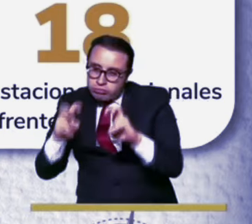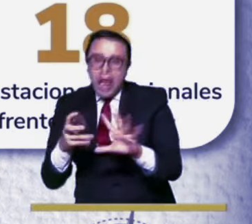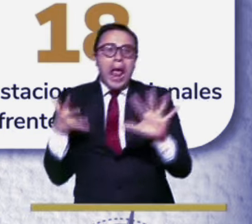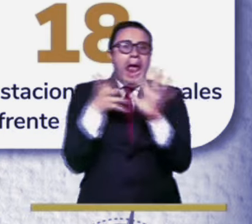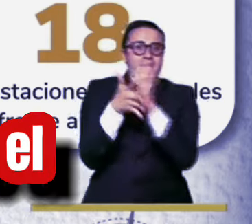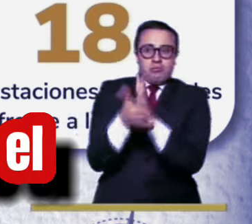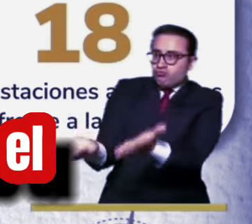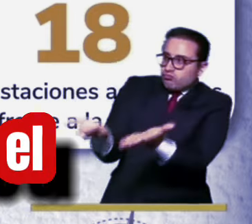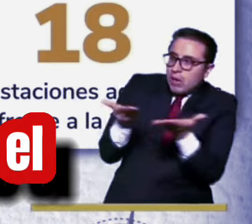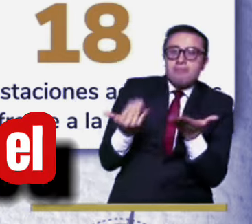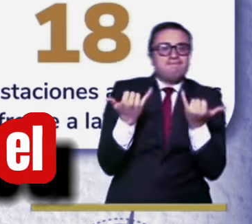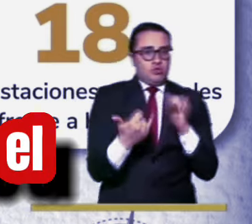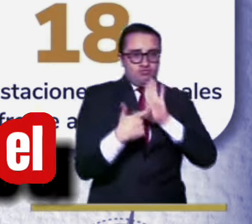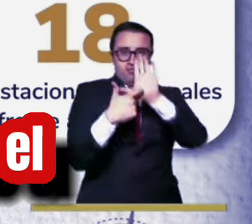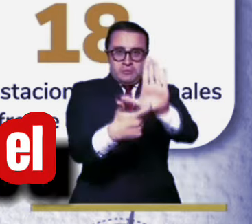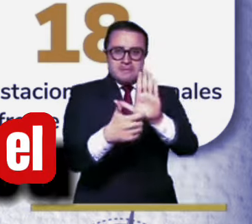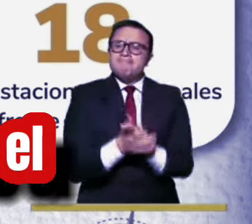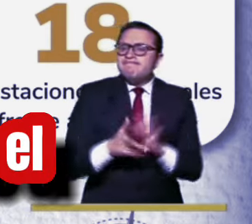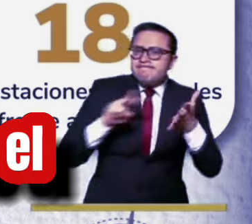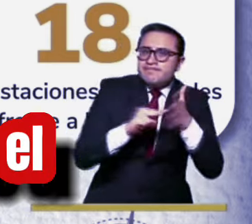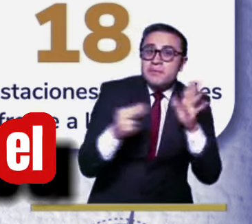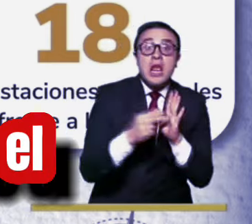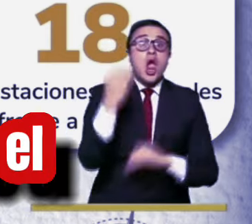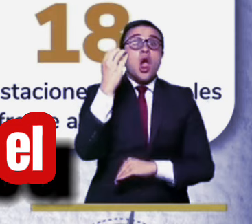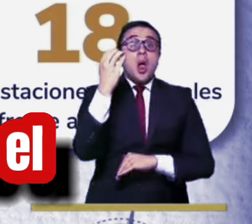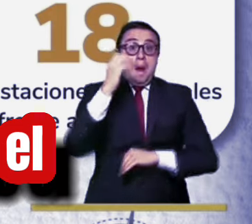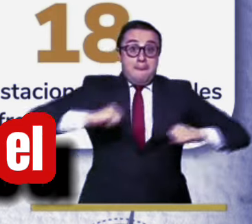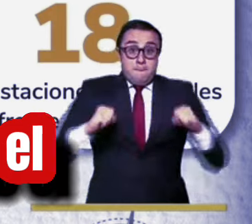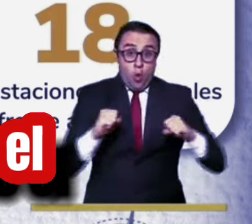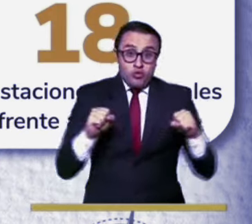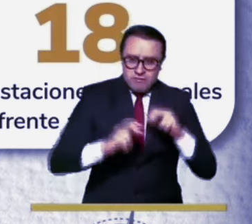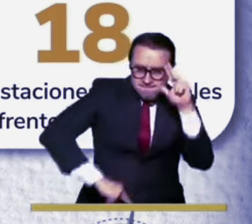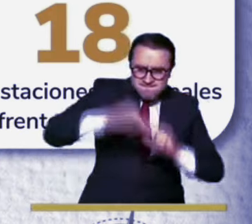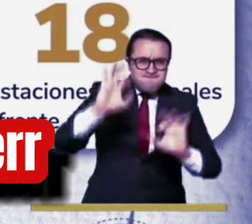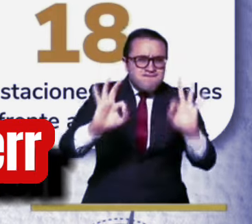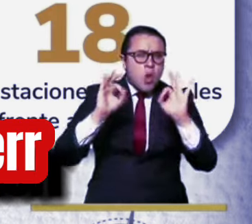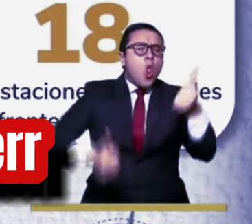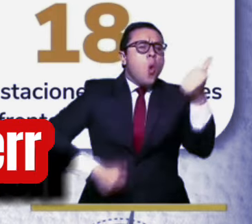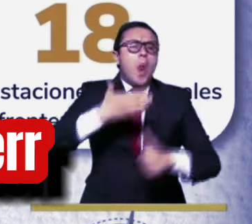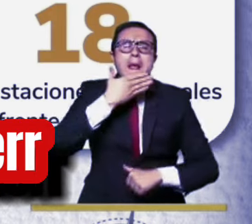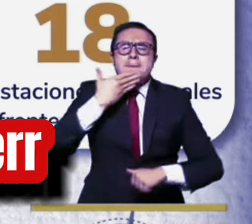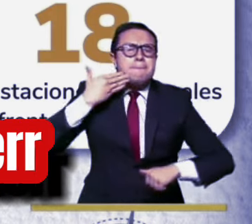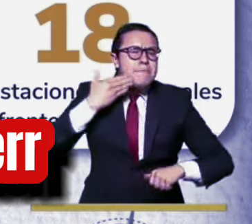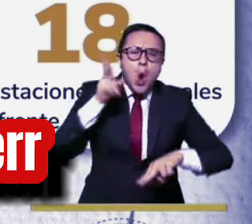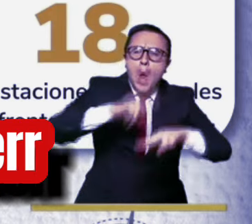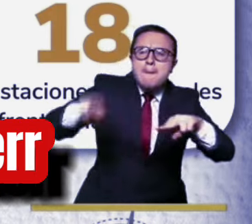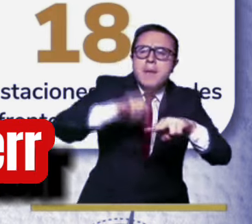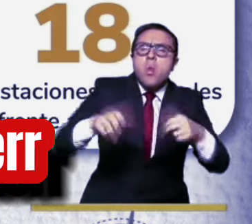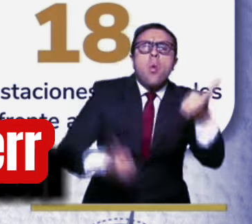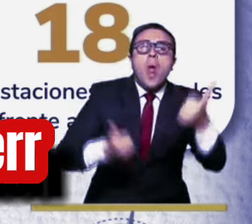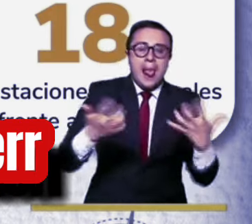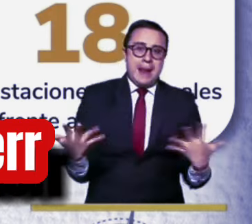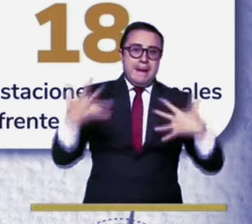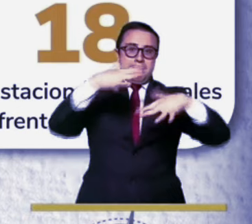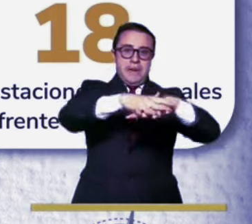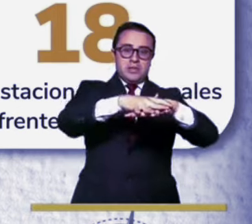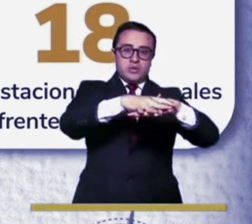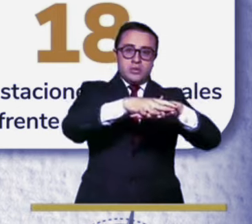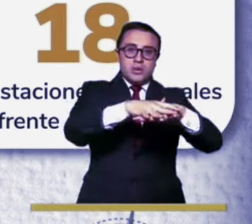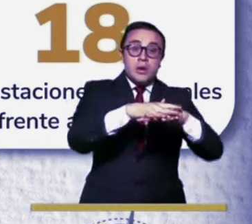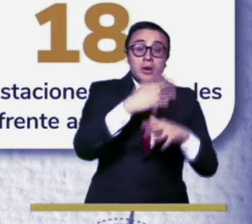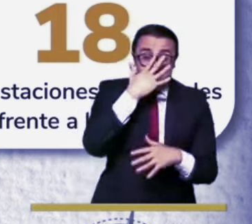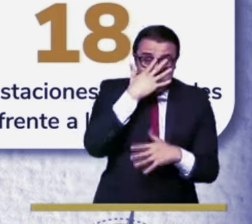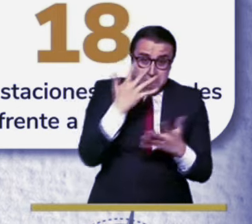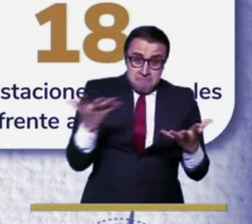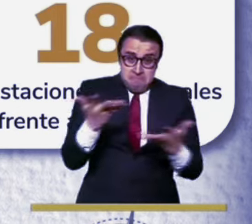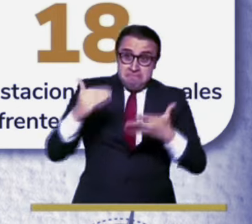Es decir, que hoy el mejor metro para Bogotá es el metro mixto, que no tiene su primera estación subterránea